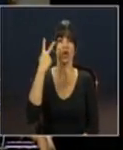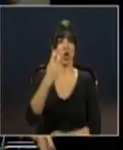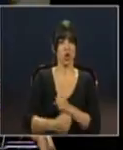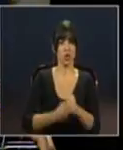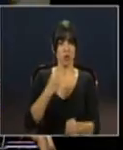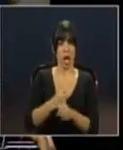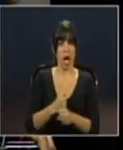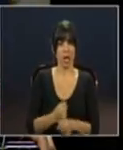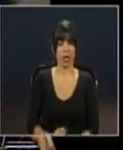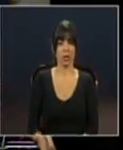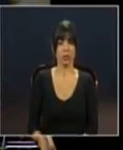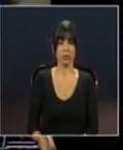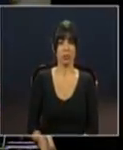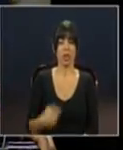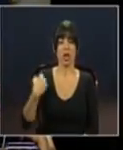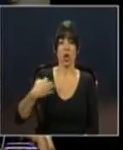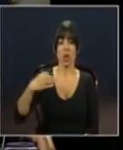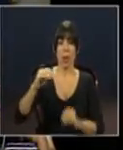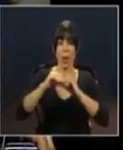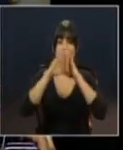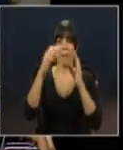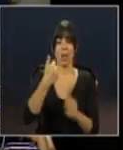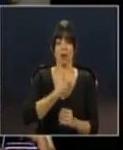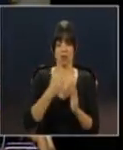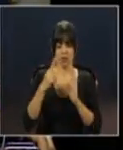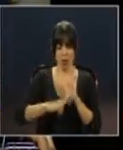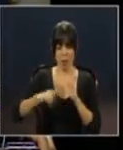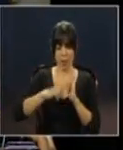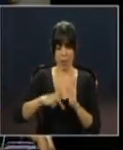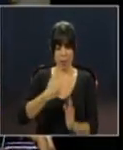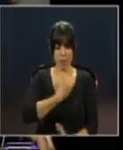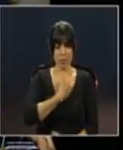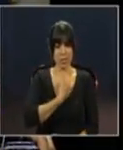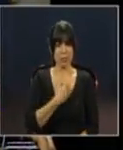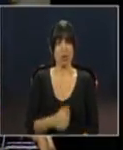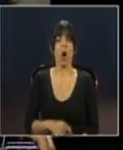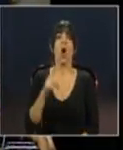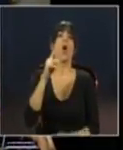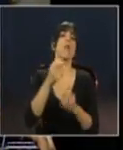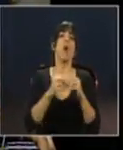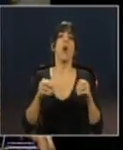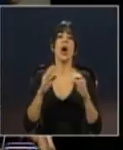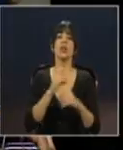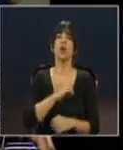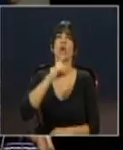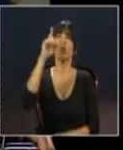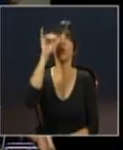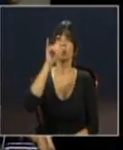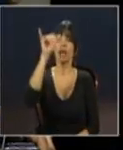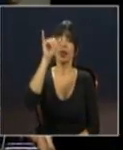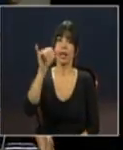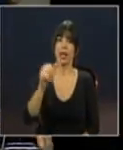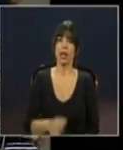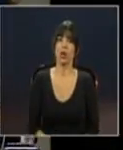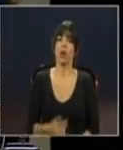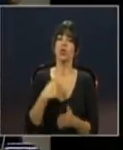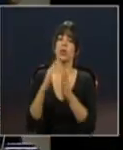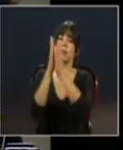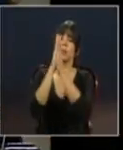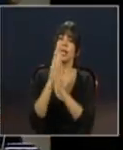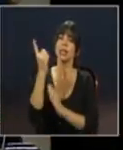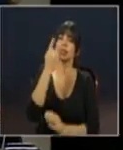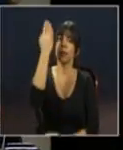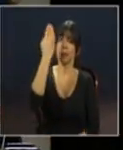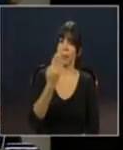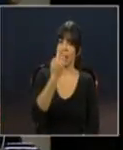que cada mañana, repito, para mí, como una oración al Dios eterno, al que pido siempre